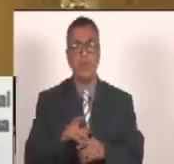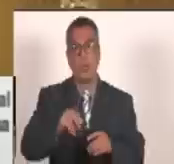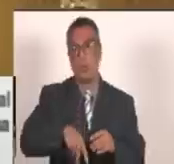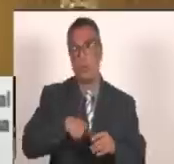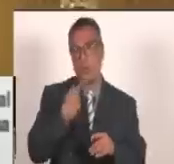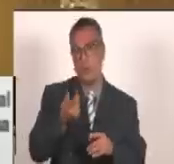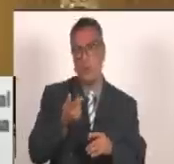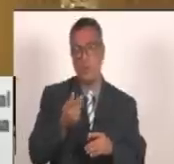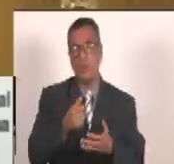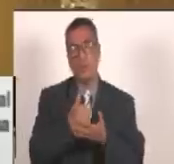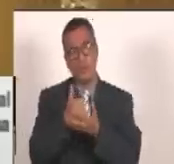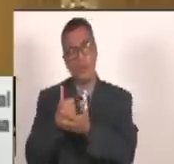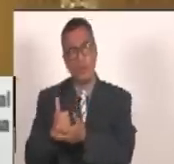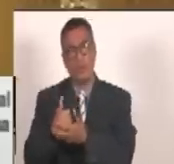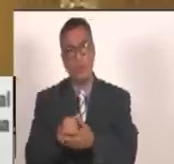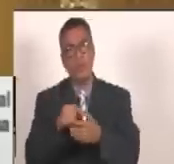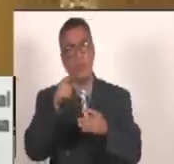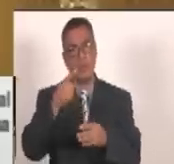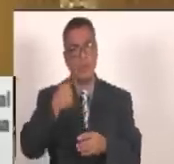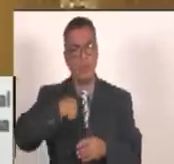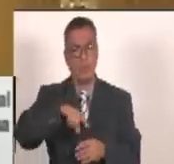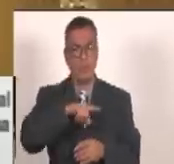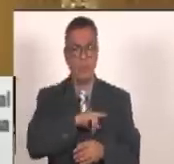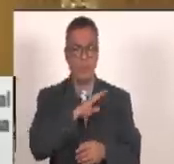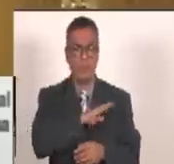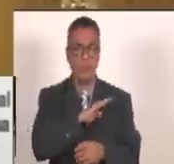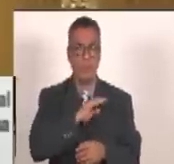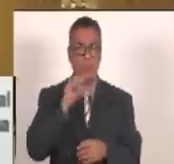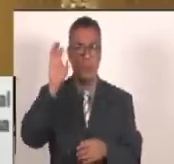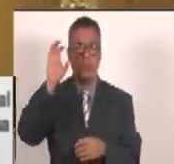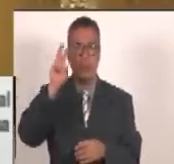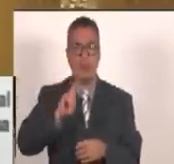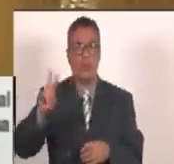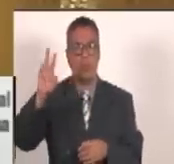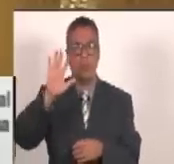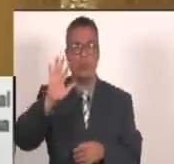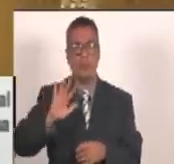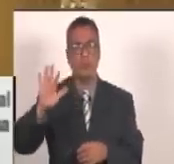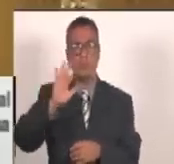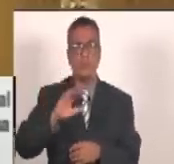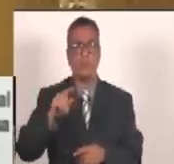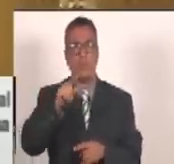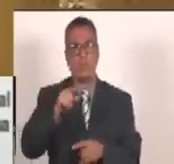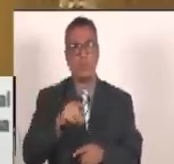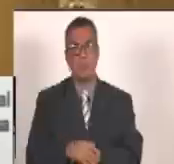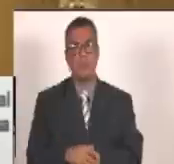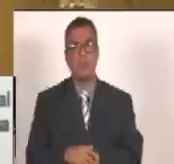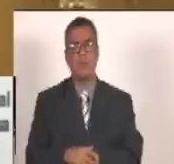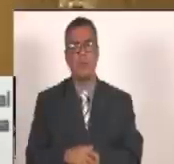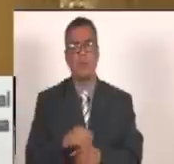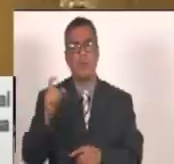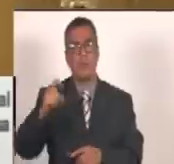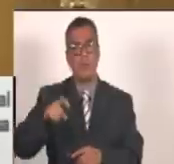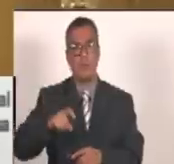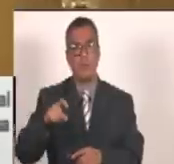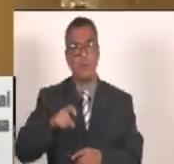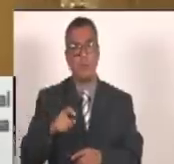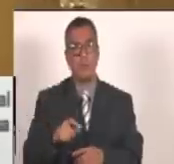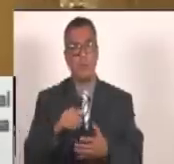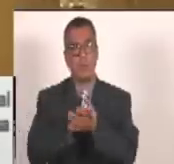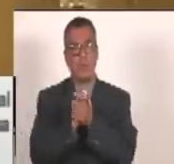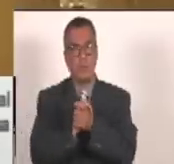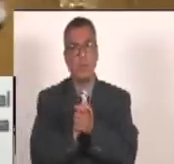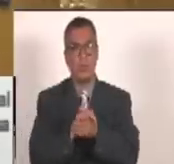que pueden ser beneficiosos para el país, porque el país, al país, al fin y al cabo, necesita un